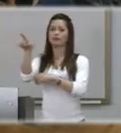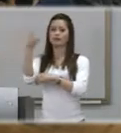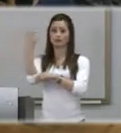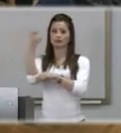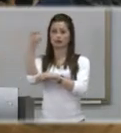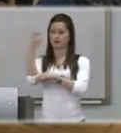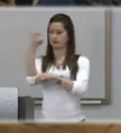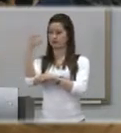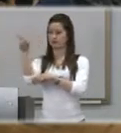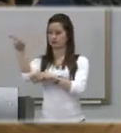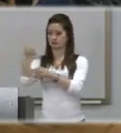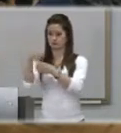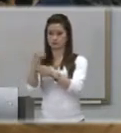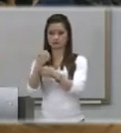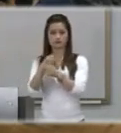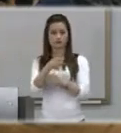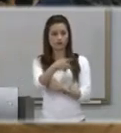¿Fiscalía?